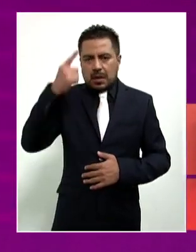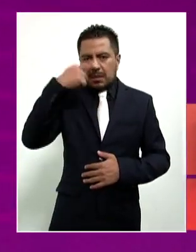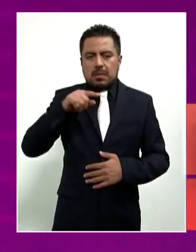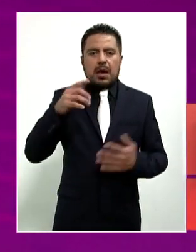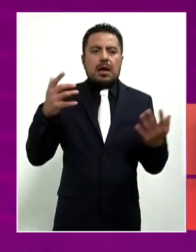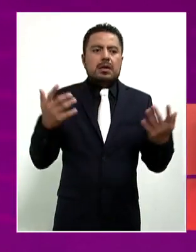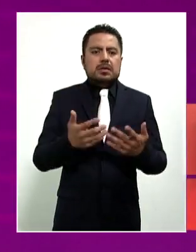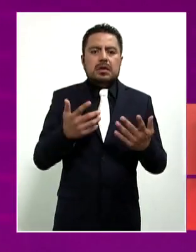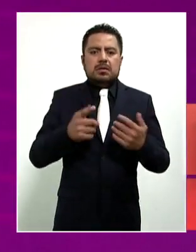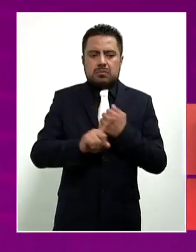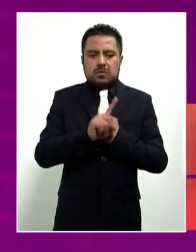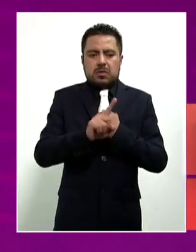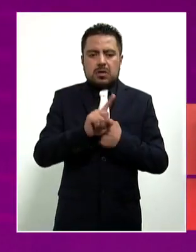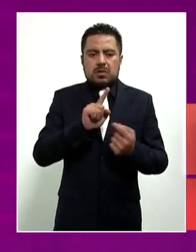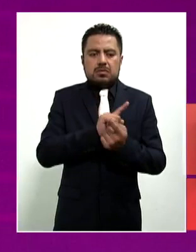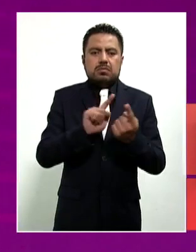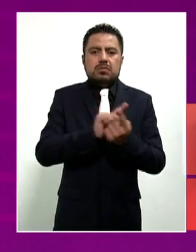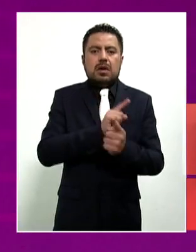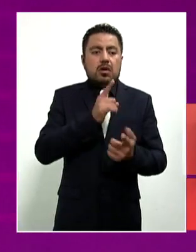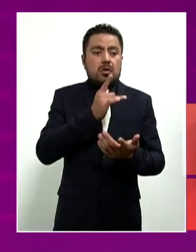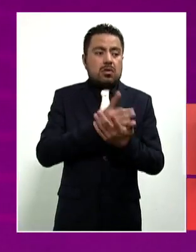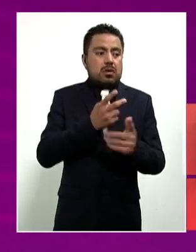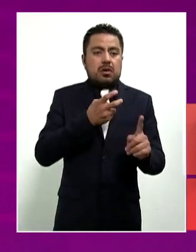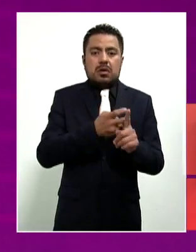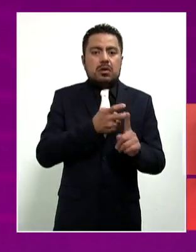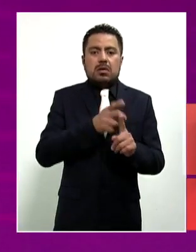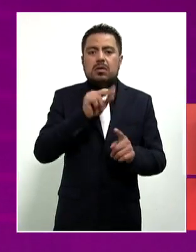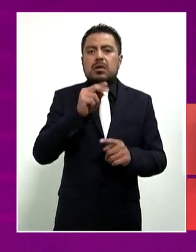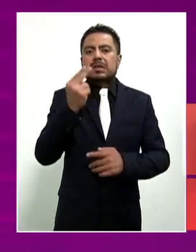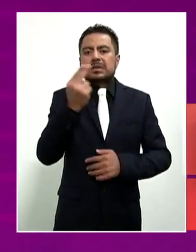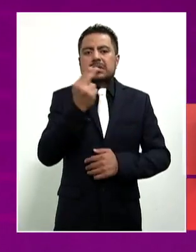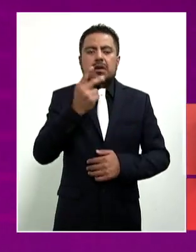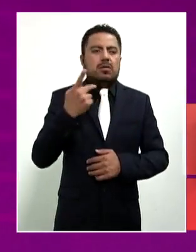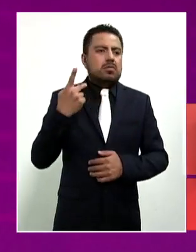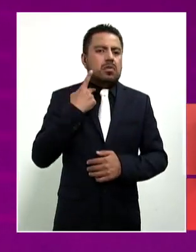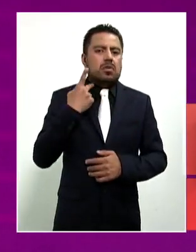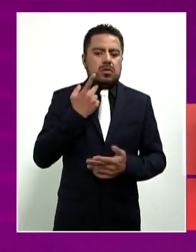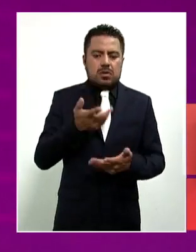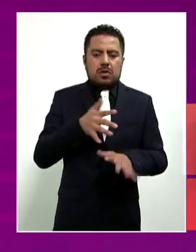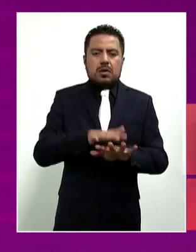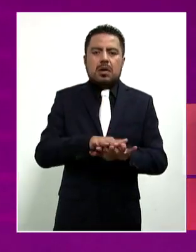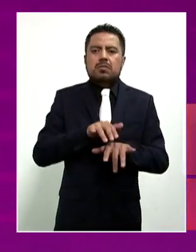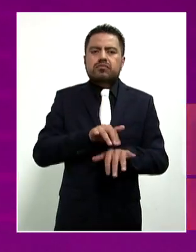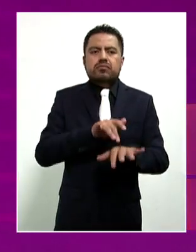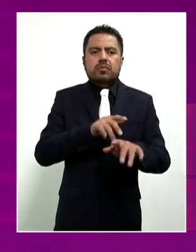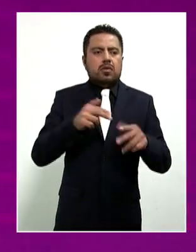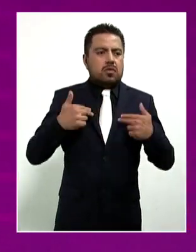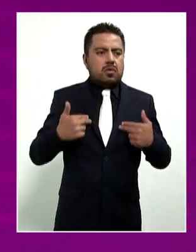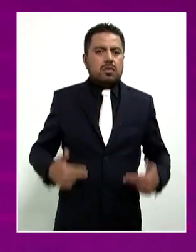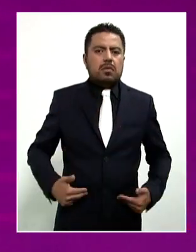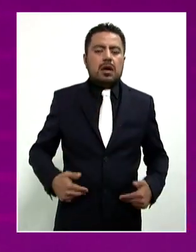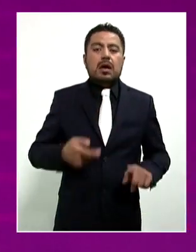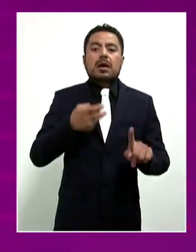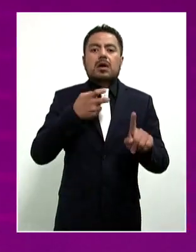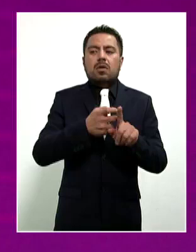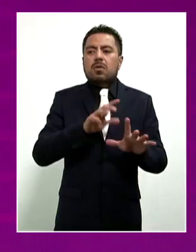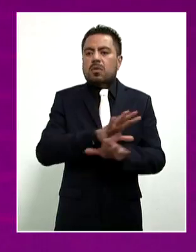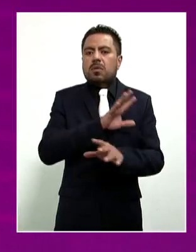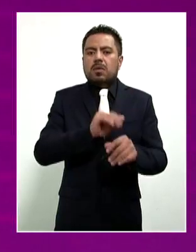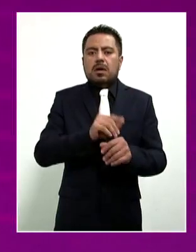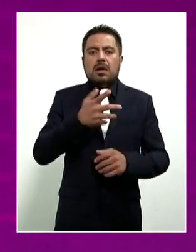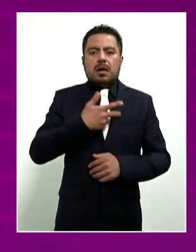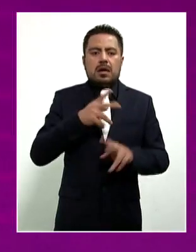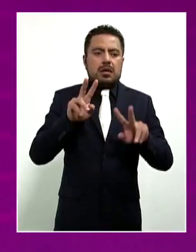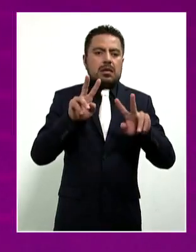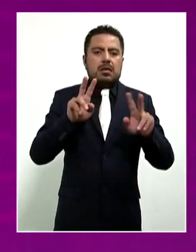hacer frente a la situación. Pero no solo eso, necesitamos una política integral de movilidad humana. Y entre ellos está